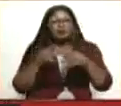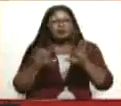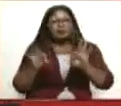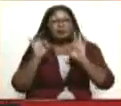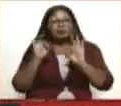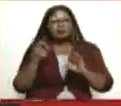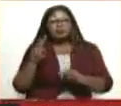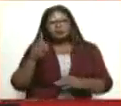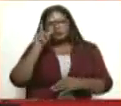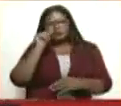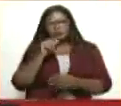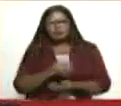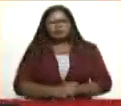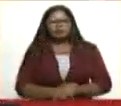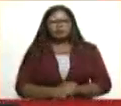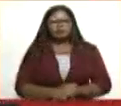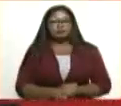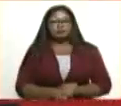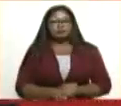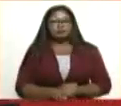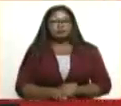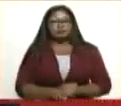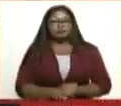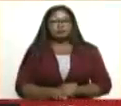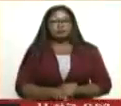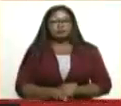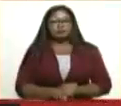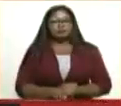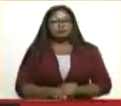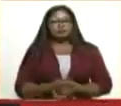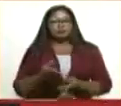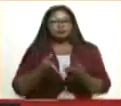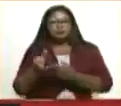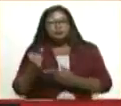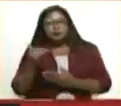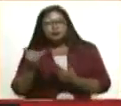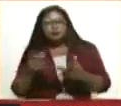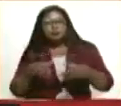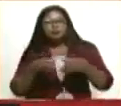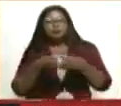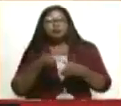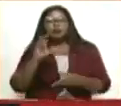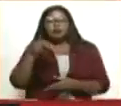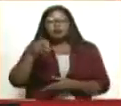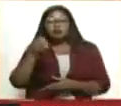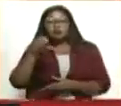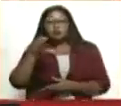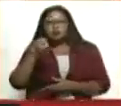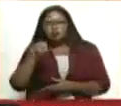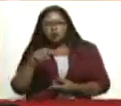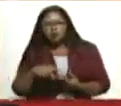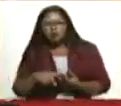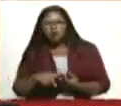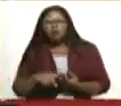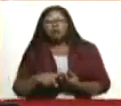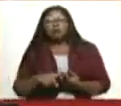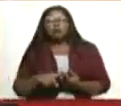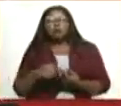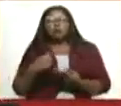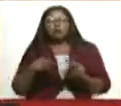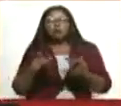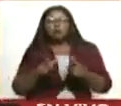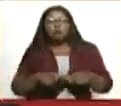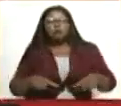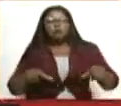zonas. Una zona que queda hacia la costa pacífica, en el departamento de Chocó y Valle del Cauca, y otra zona que